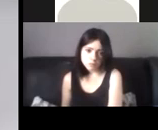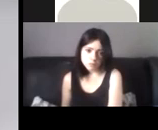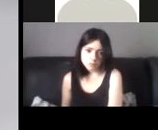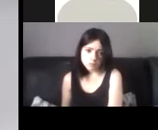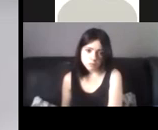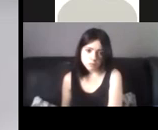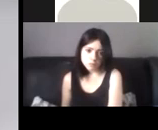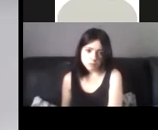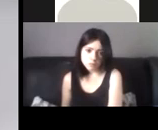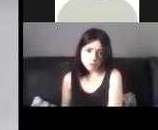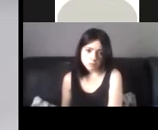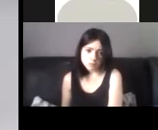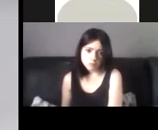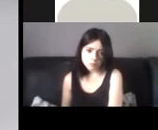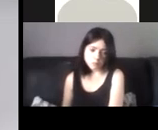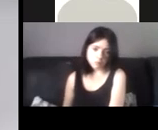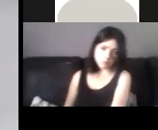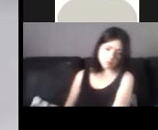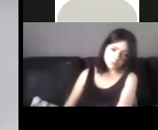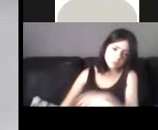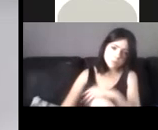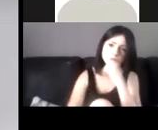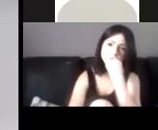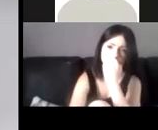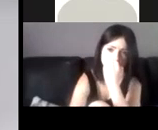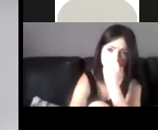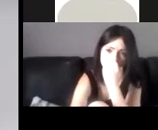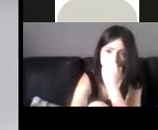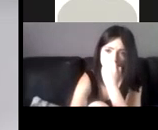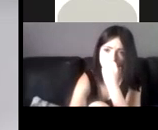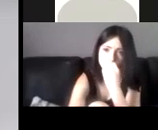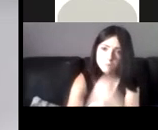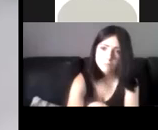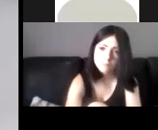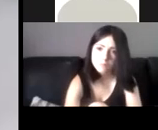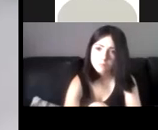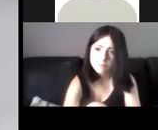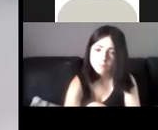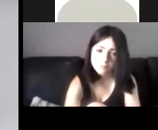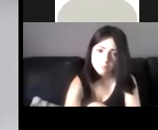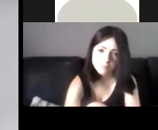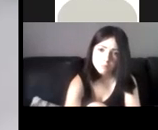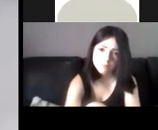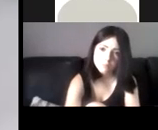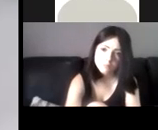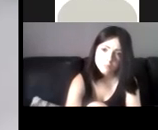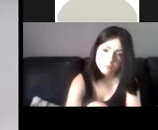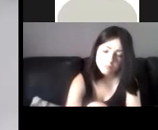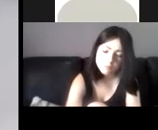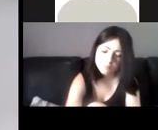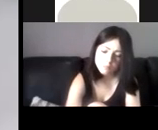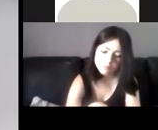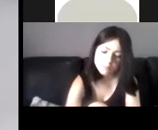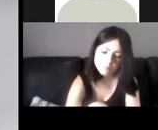Y de esto también surge el problema también, si ustedes se ponen a pensar, de comprensión